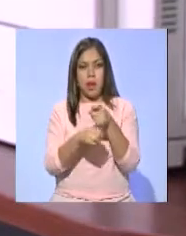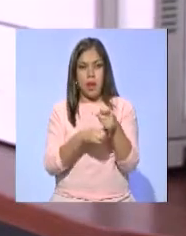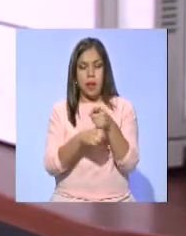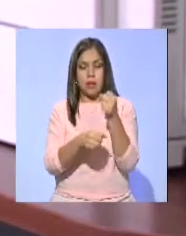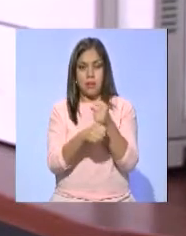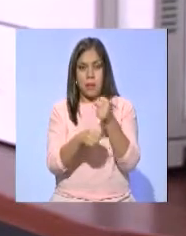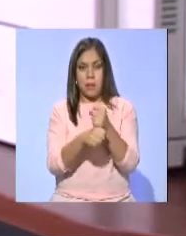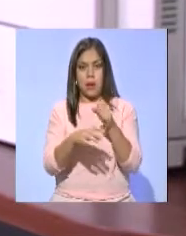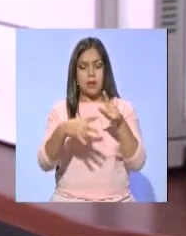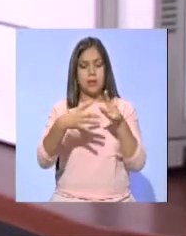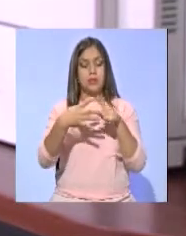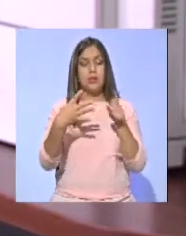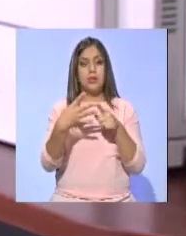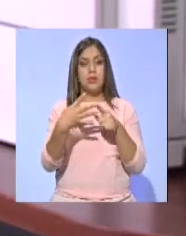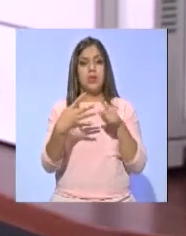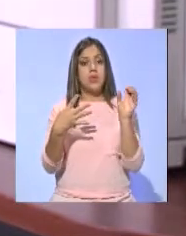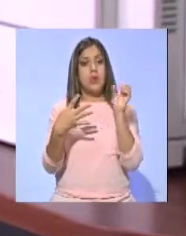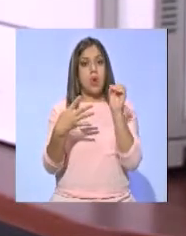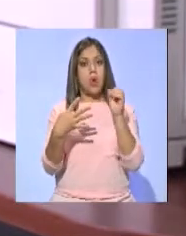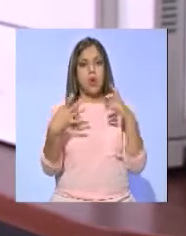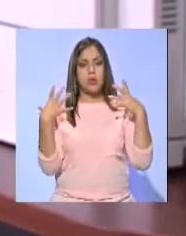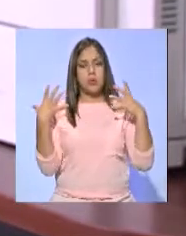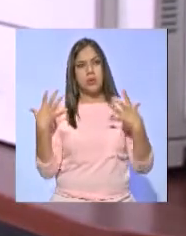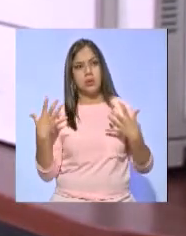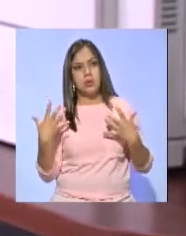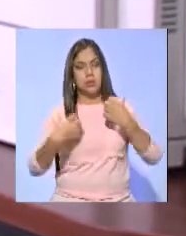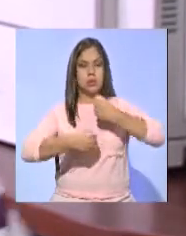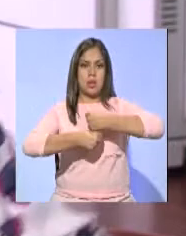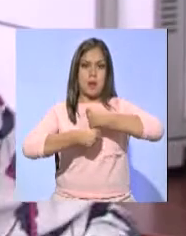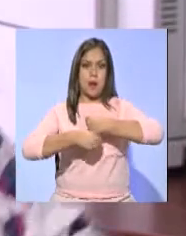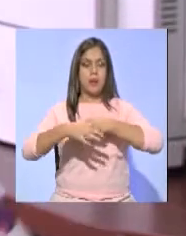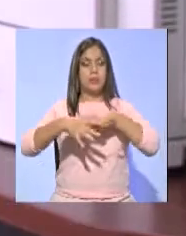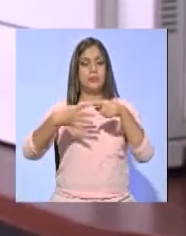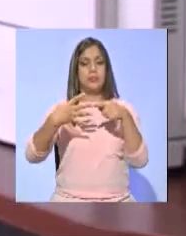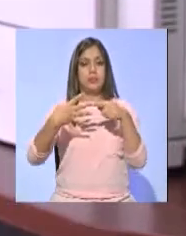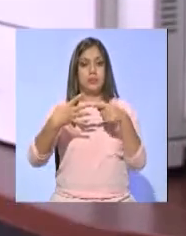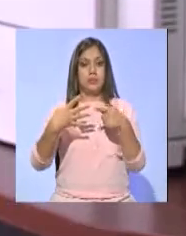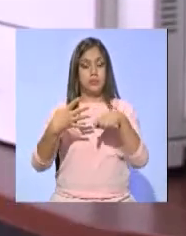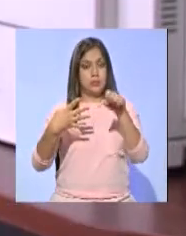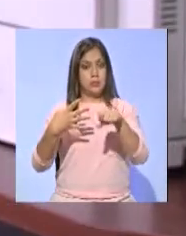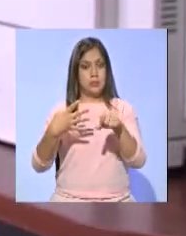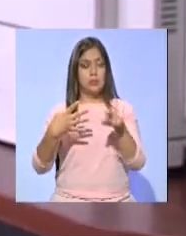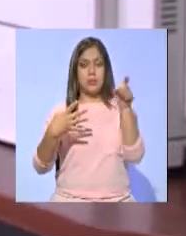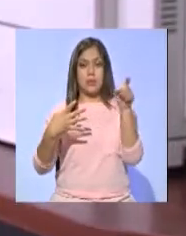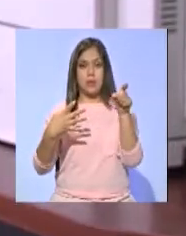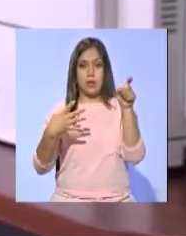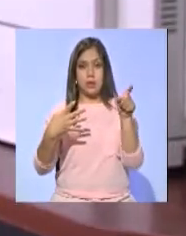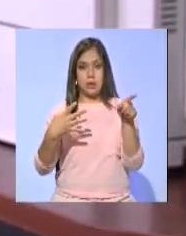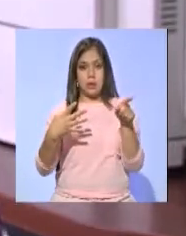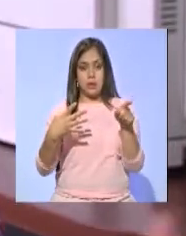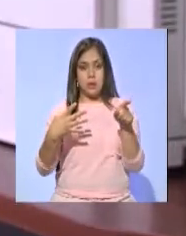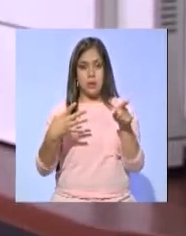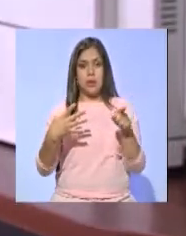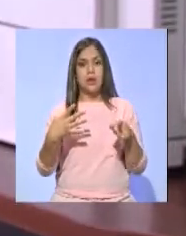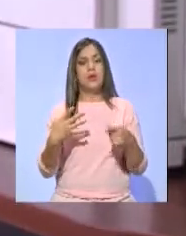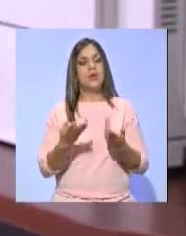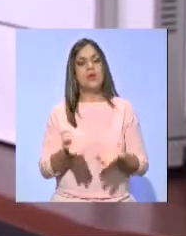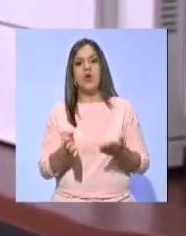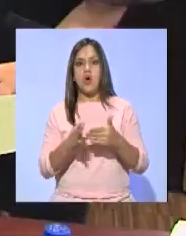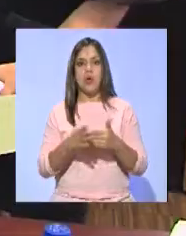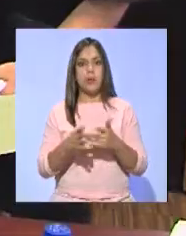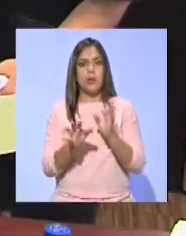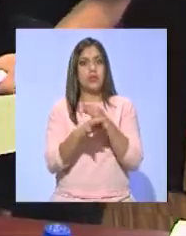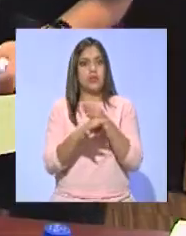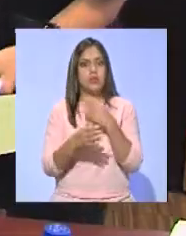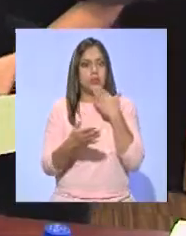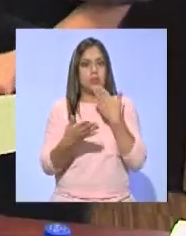sino puede haber una sobrecarga de trabajo. Para una sobrecarga de trabajo, pues se tiene que hacer una redefinición de